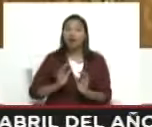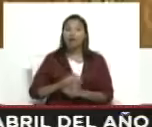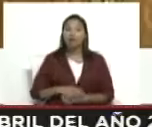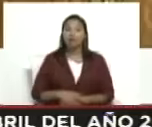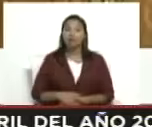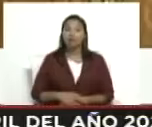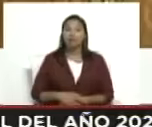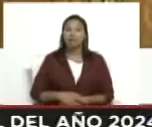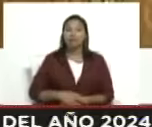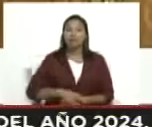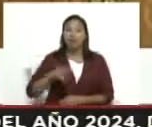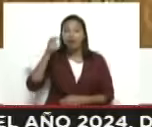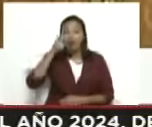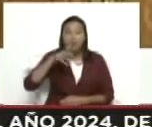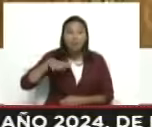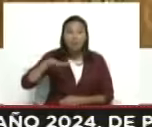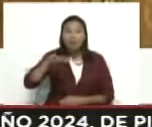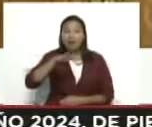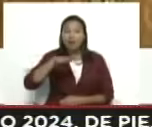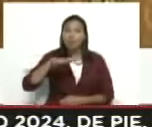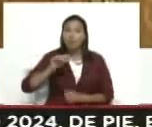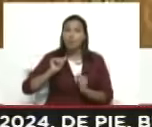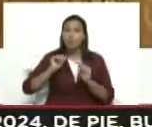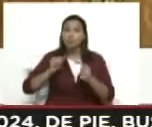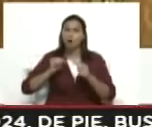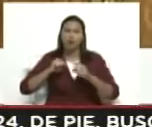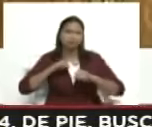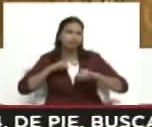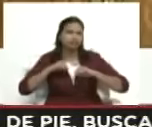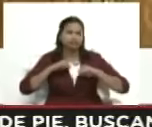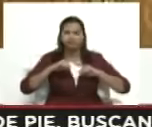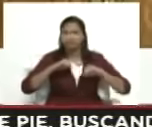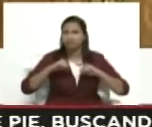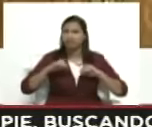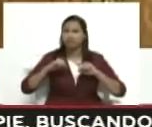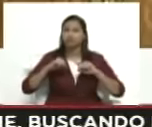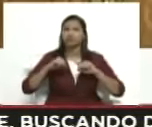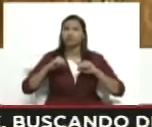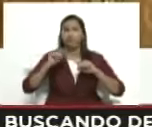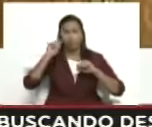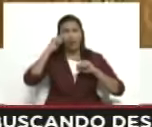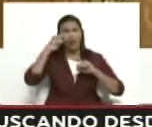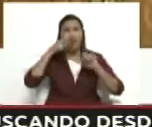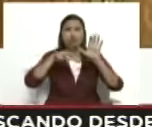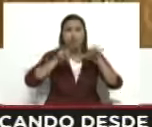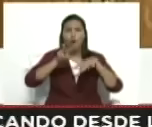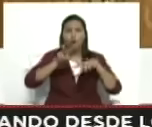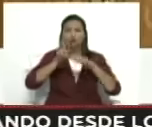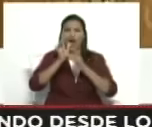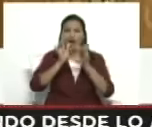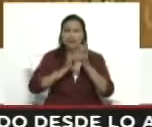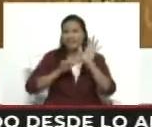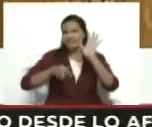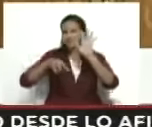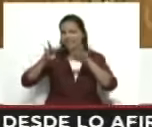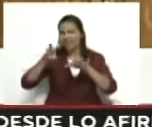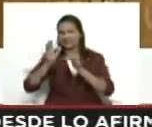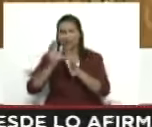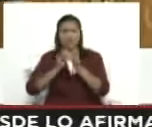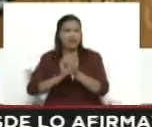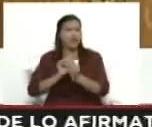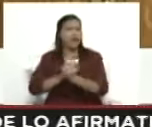el pueblo comenzó a moverse, 12, 13 en la mañana, se fueron para